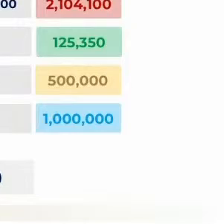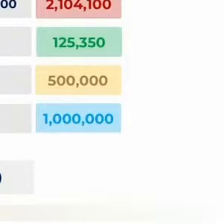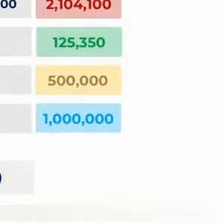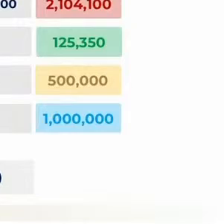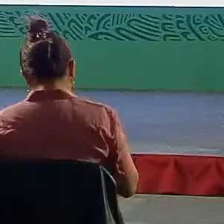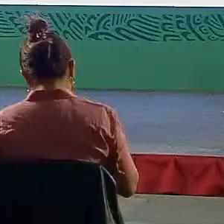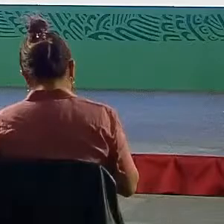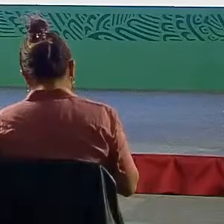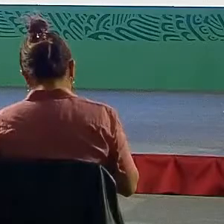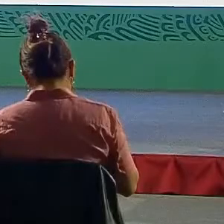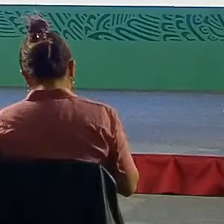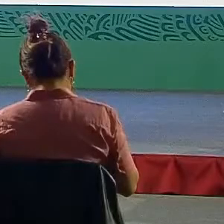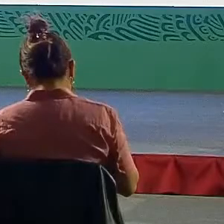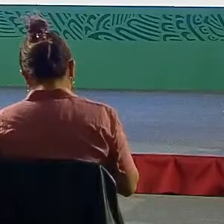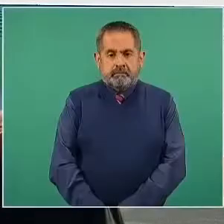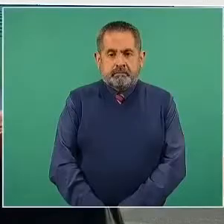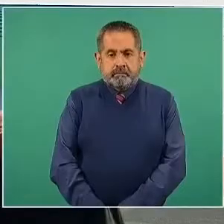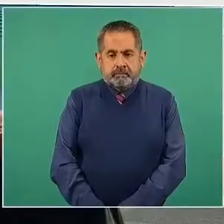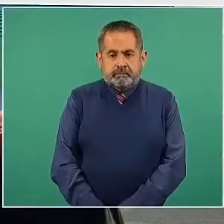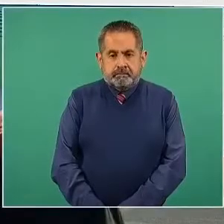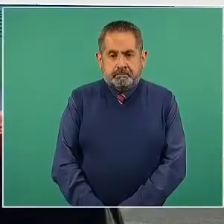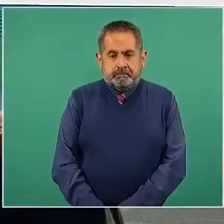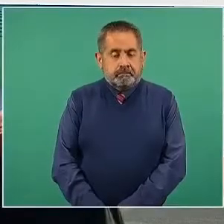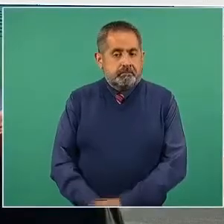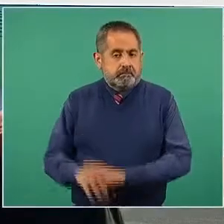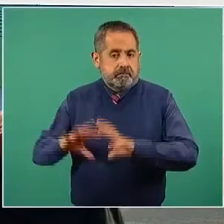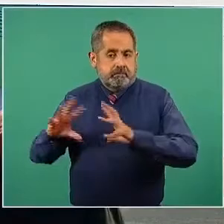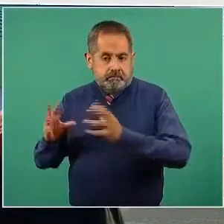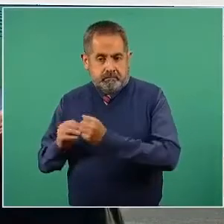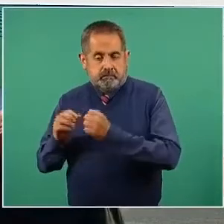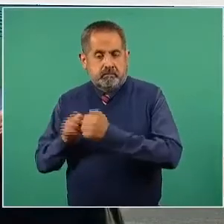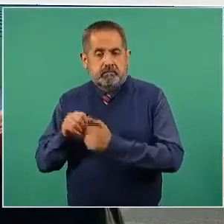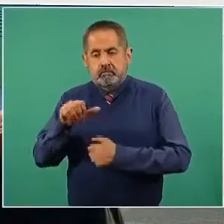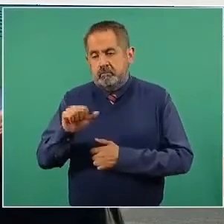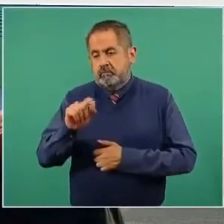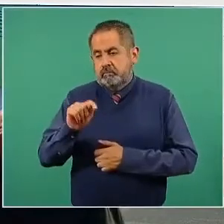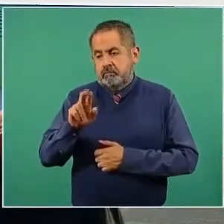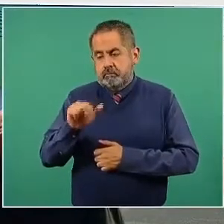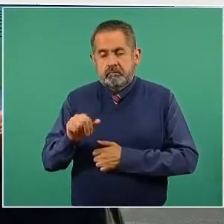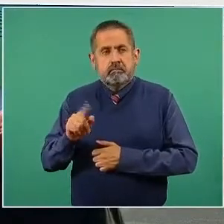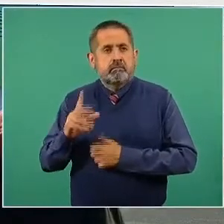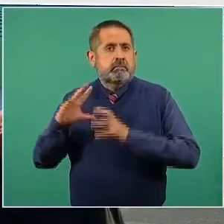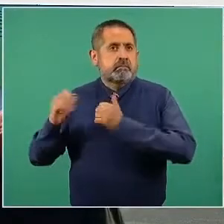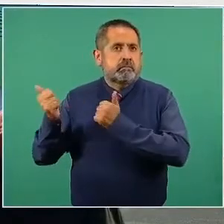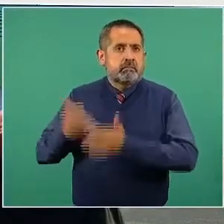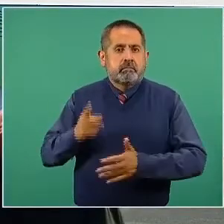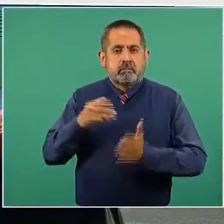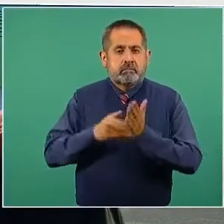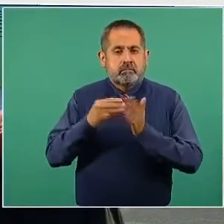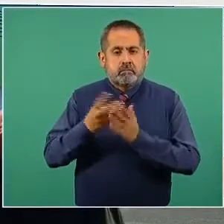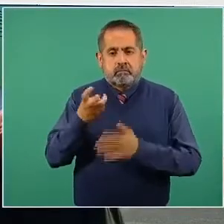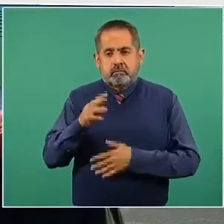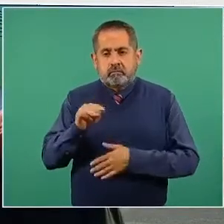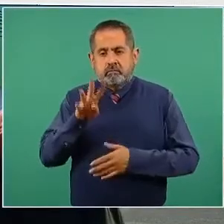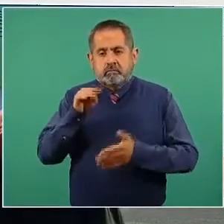585,000 más las 114,000. Y también de vacuna Astra tendremos